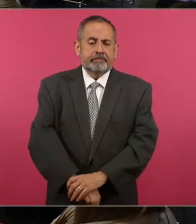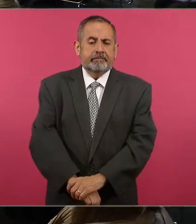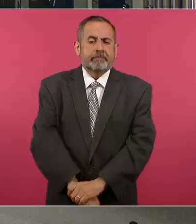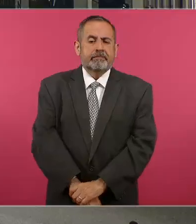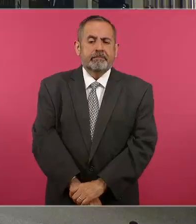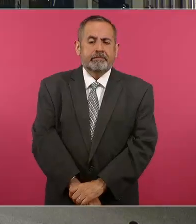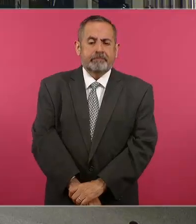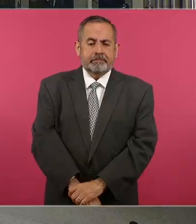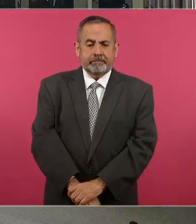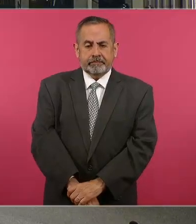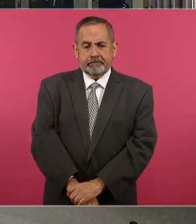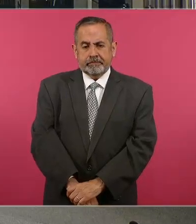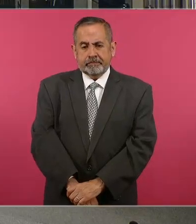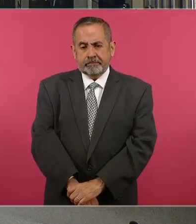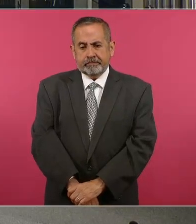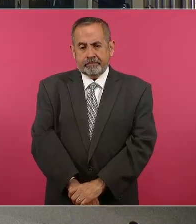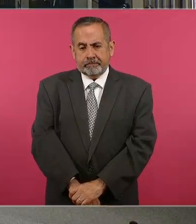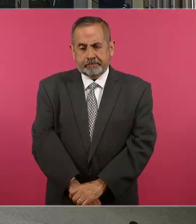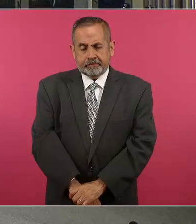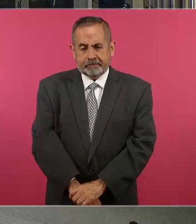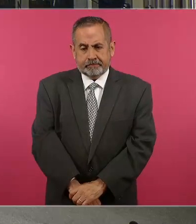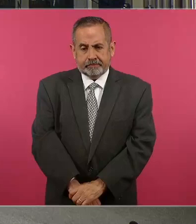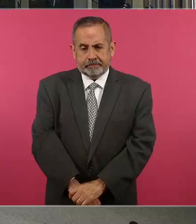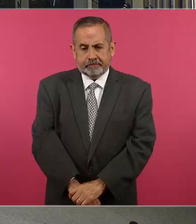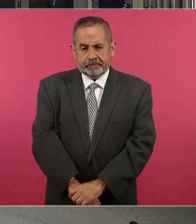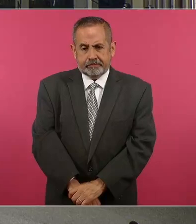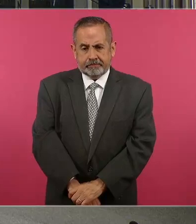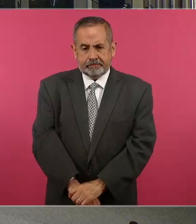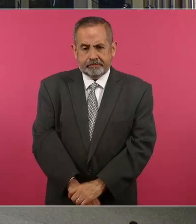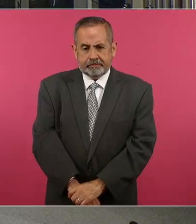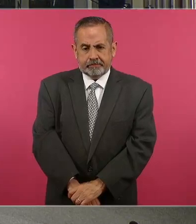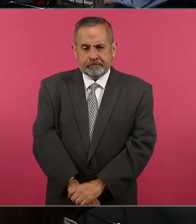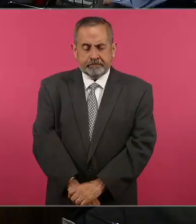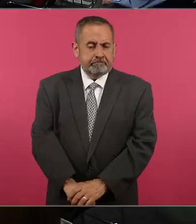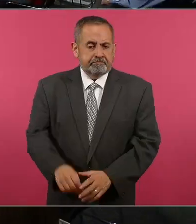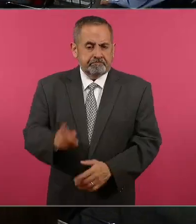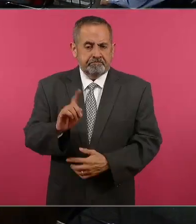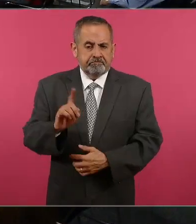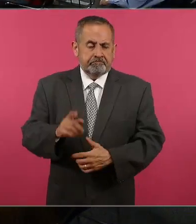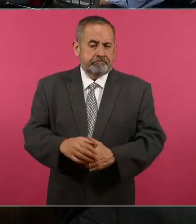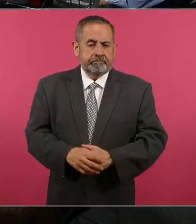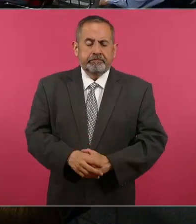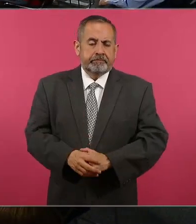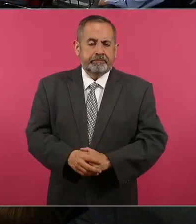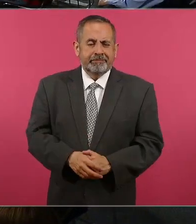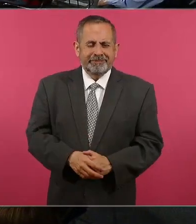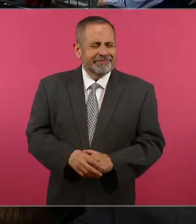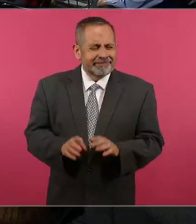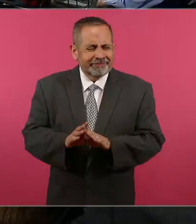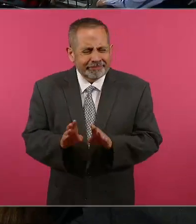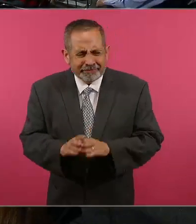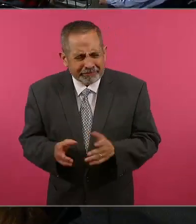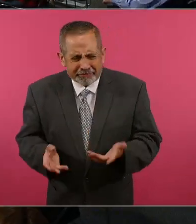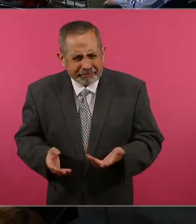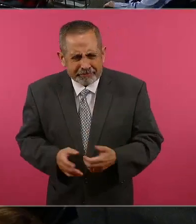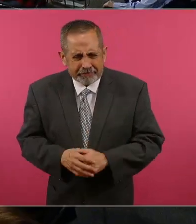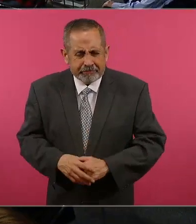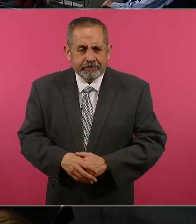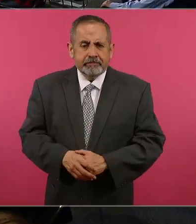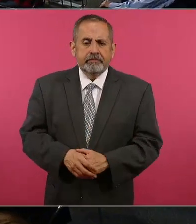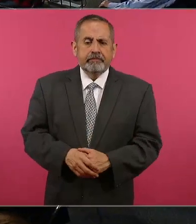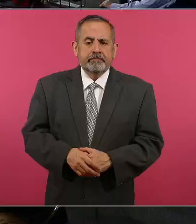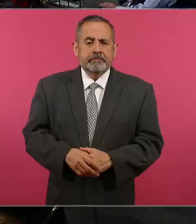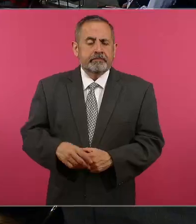articulado judicial. No sé si vio usted esa nota el día de ayer. No, no. ¿Cómo? Pero. ¿Hubo un proyecto para